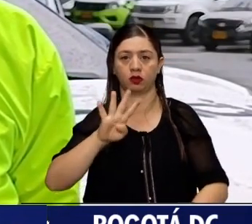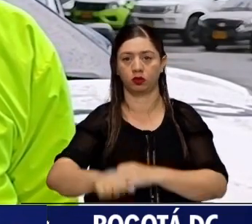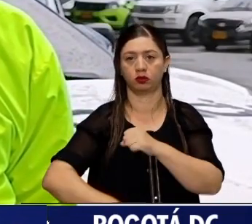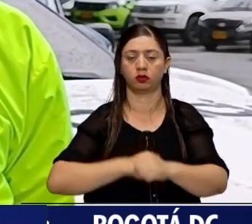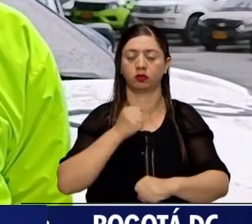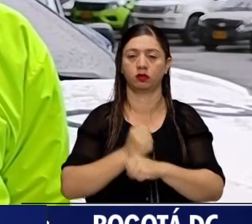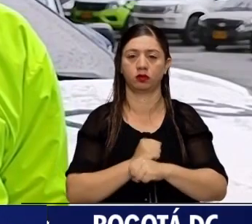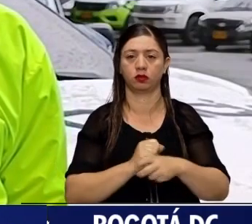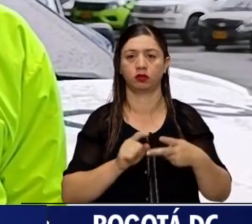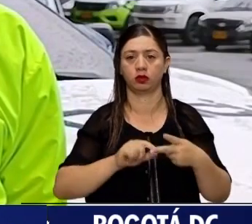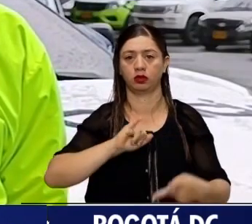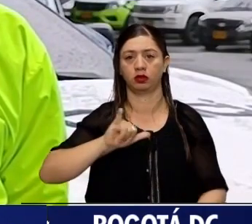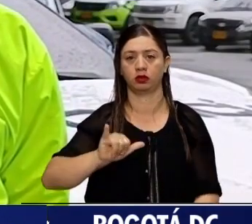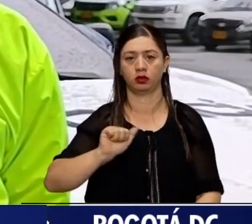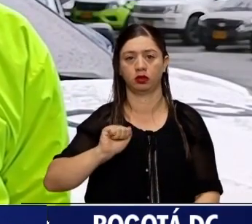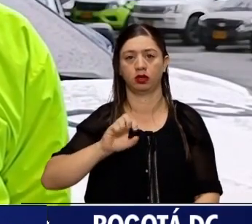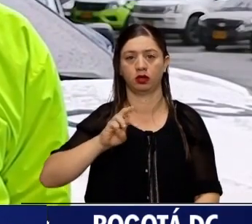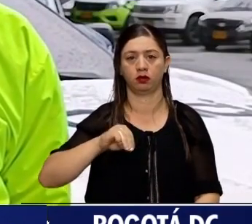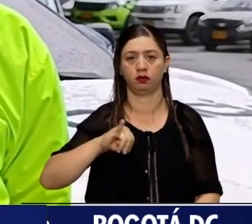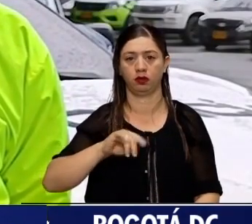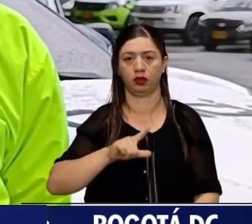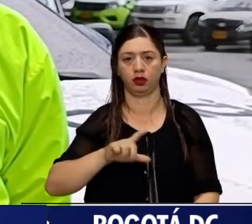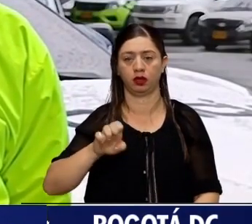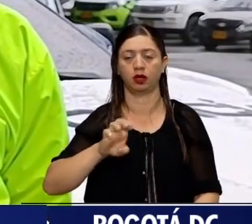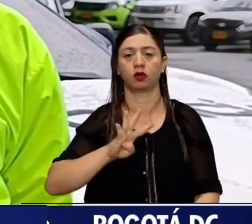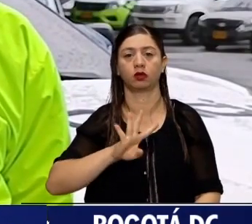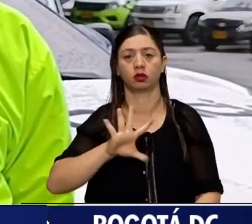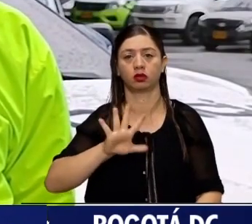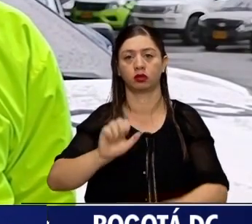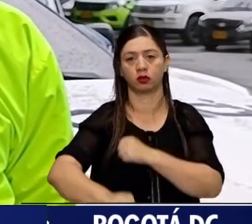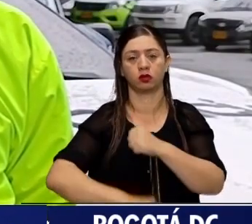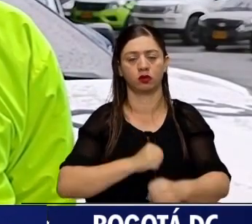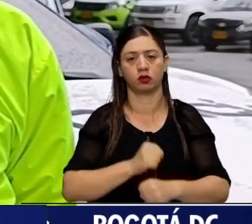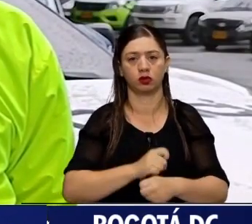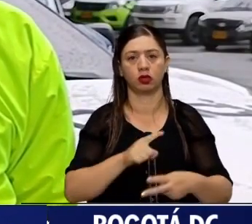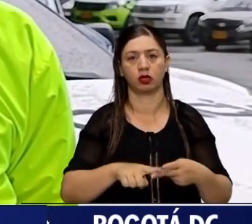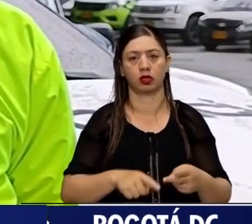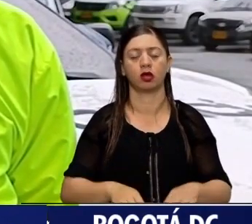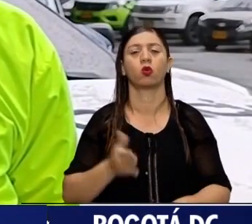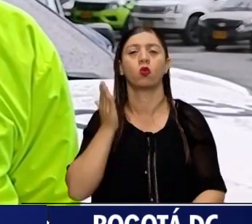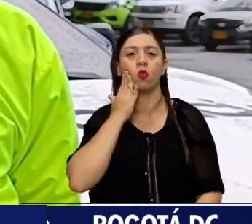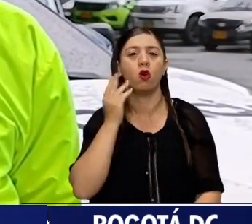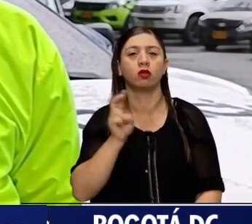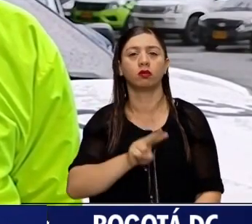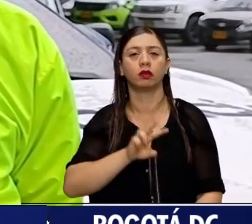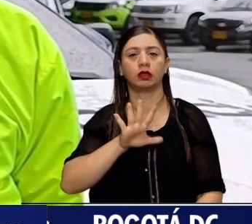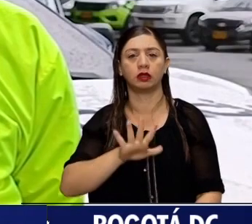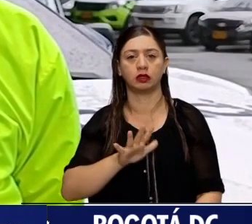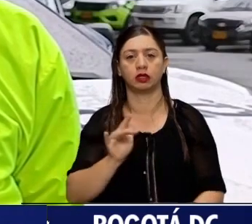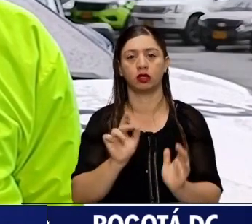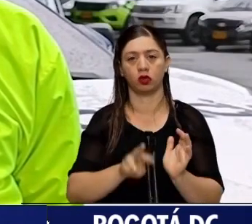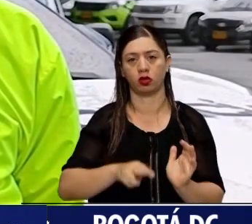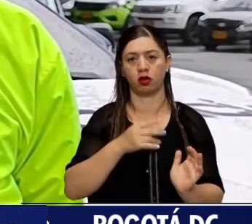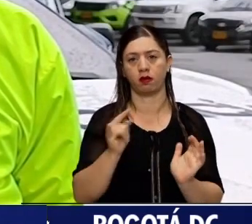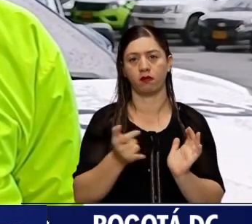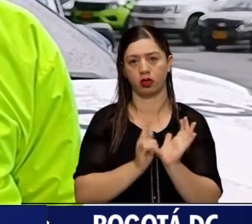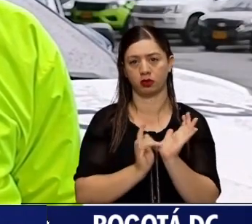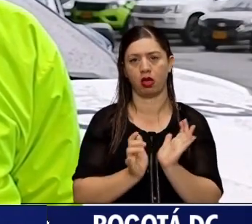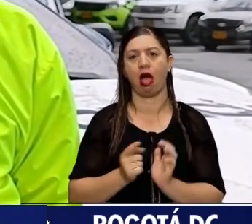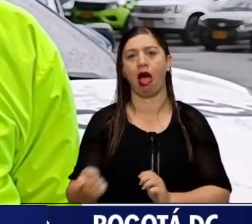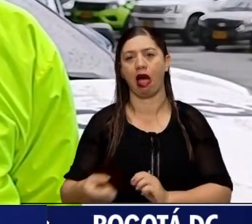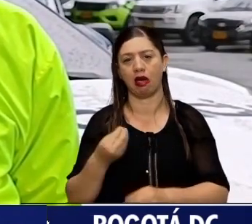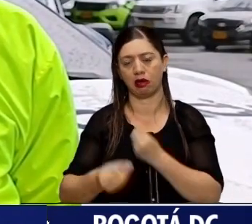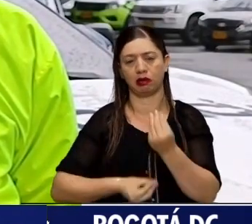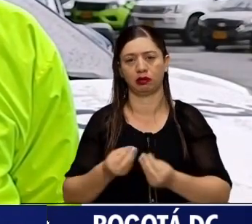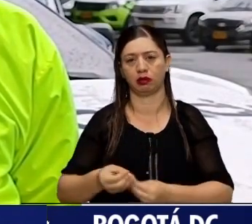años de amd y yamilé cortes de 45 años hechos presentados el 25 de marzo del 2022 en el parque la estación